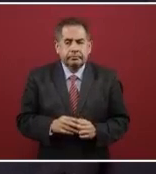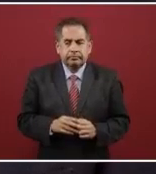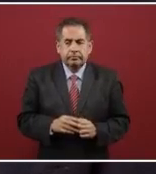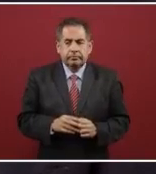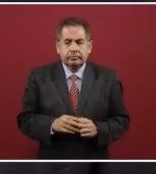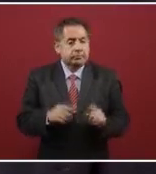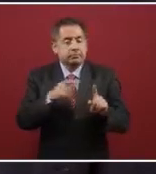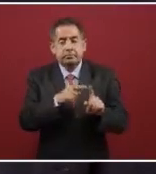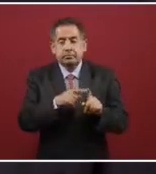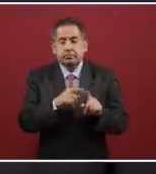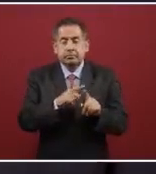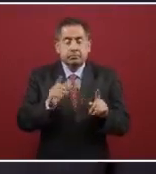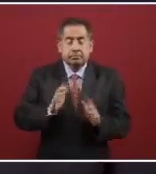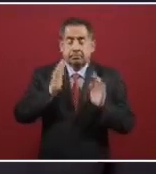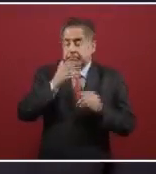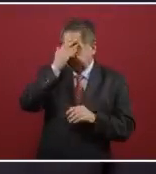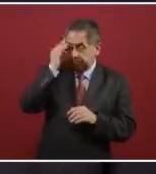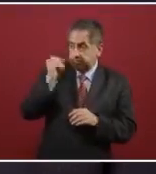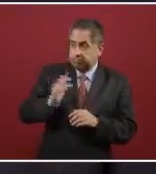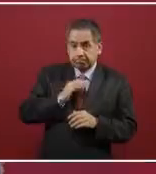y él ni siquiera se lo esperaba.